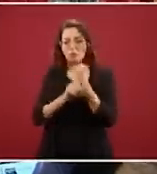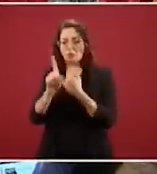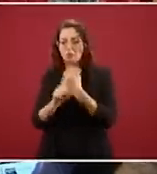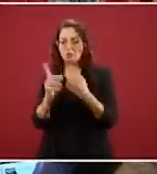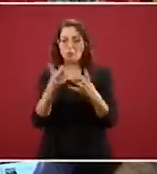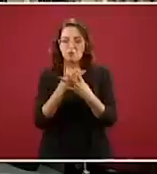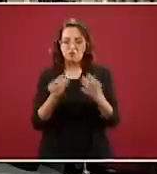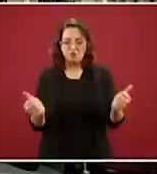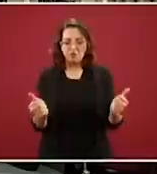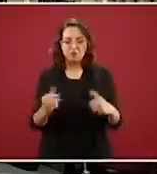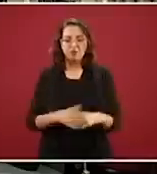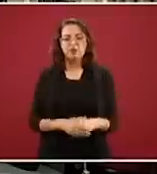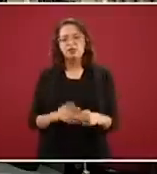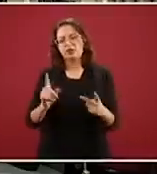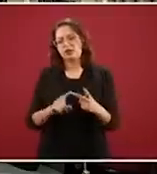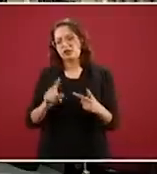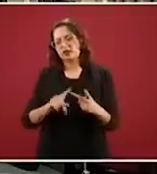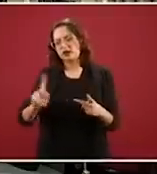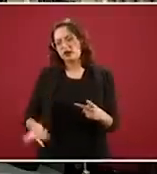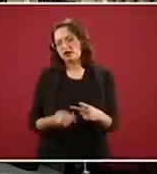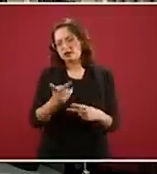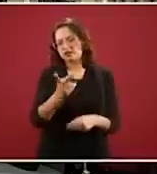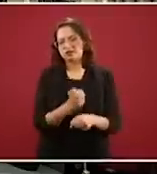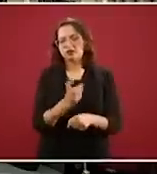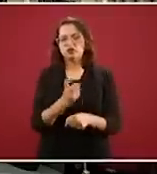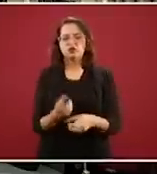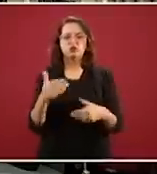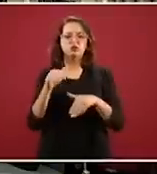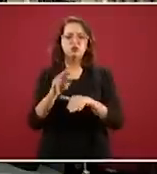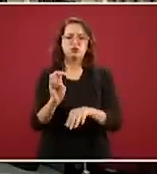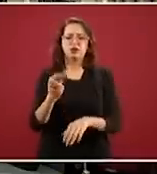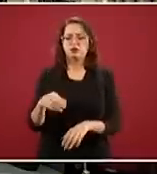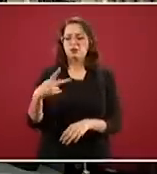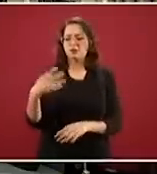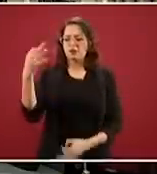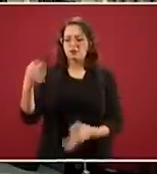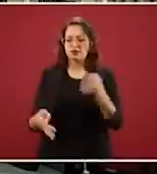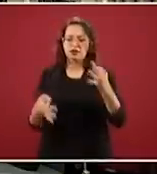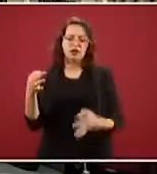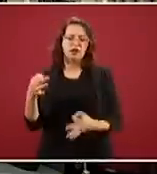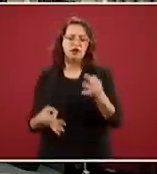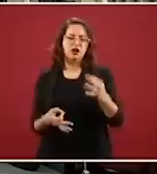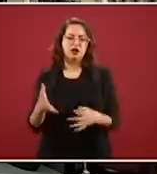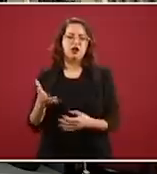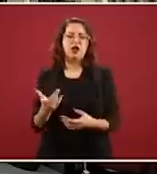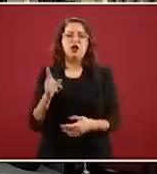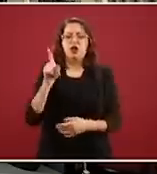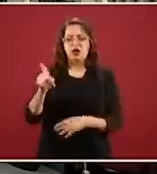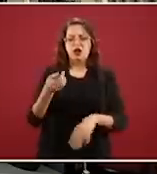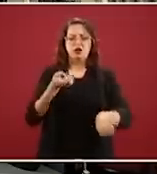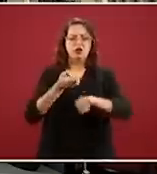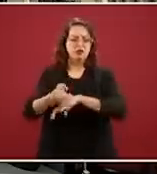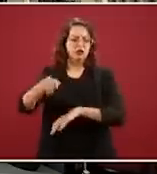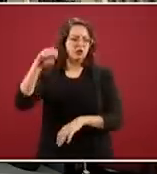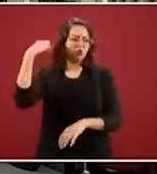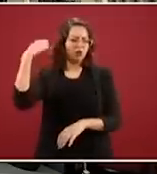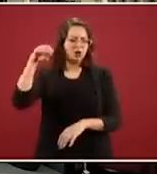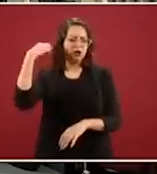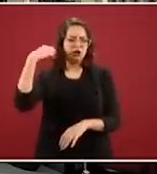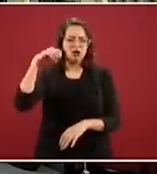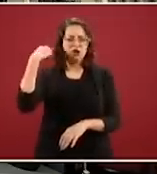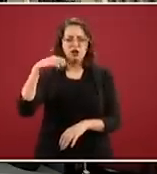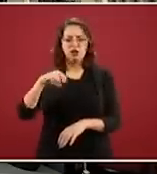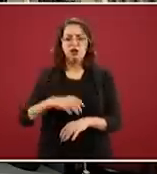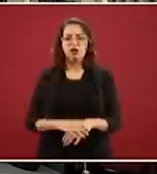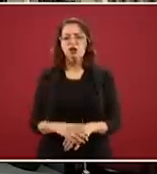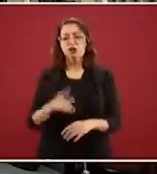Segunda pregunta, ¿qué tiene que ver con este tema de las fiscalías, particularmente en el estado de Oaxaca? Y tiene que ser un tema,